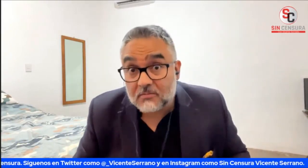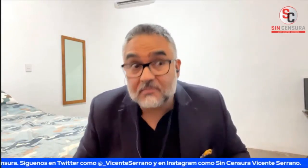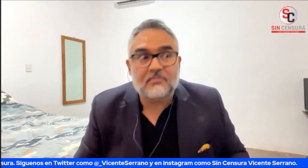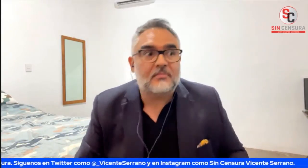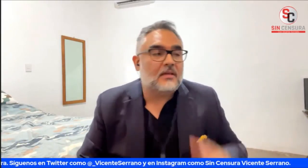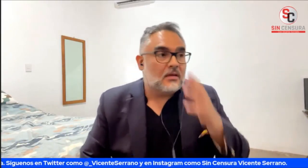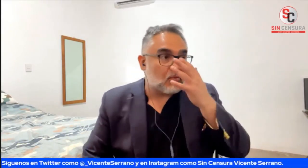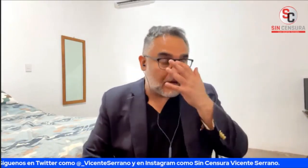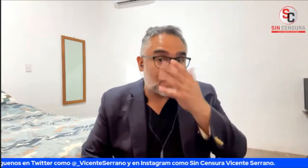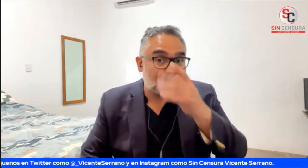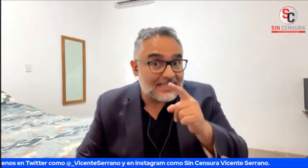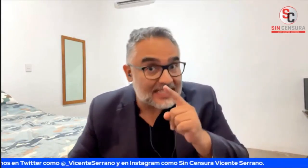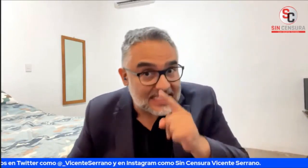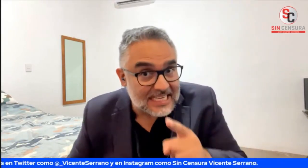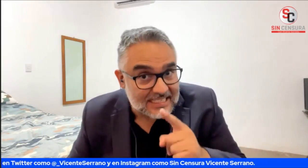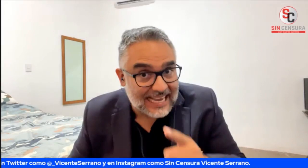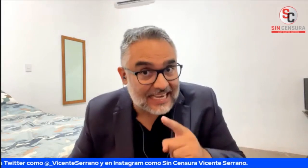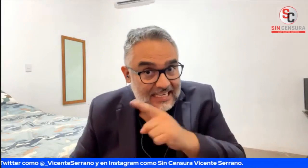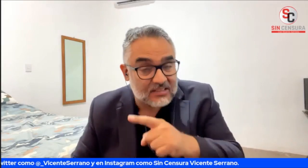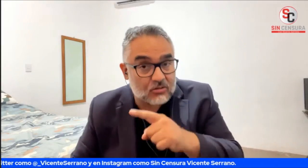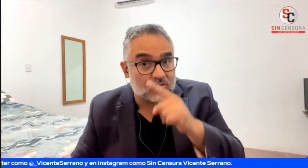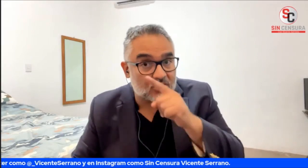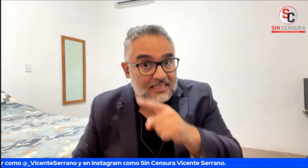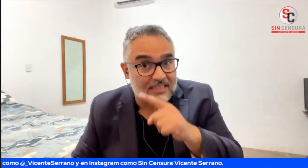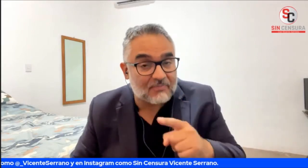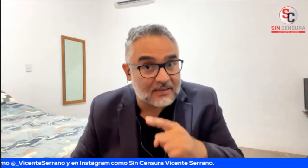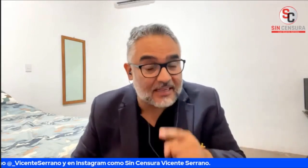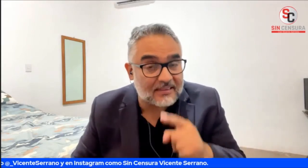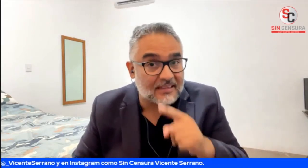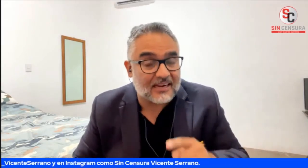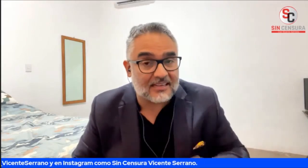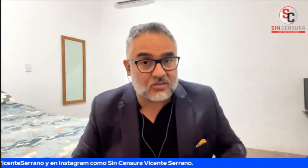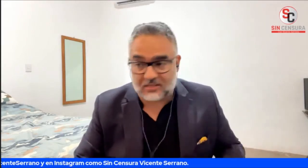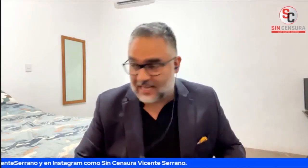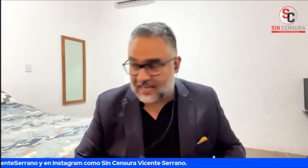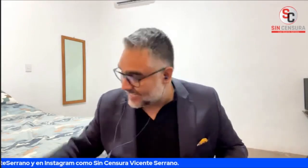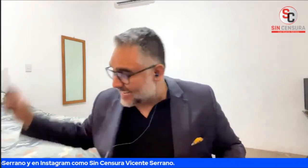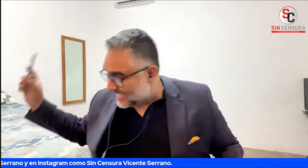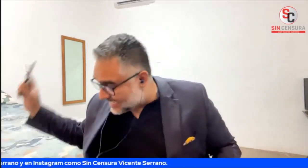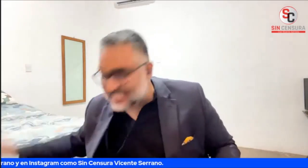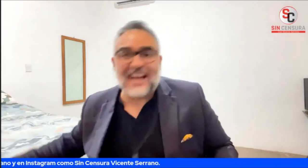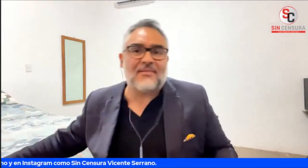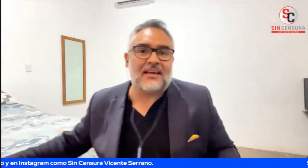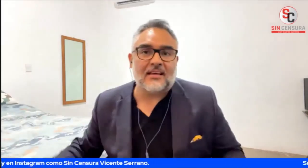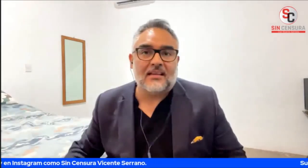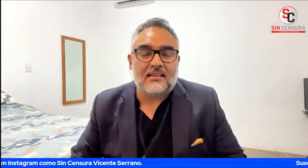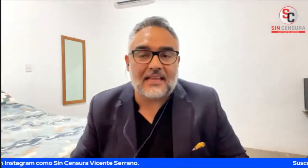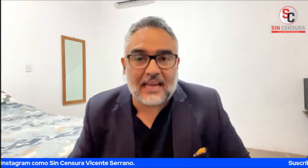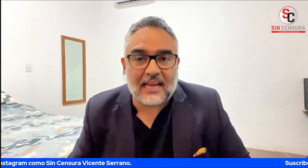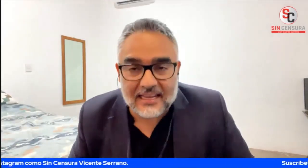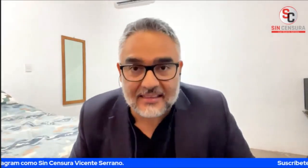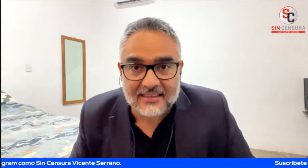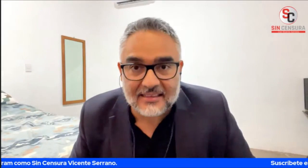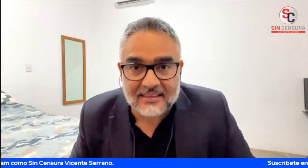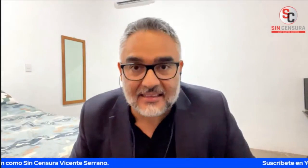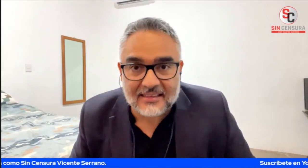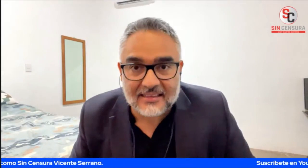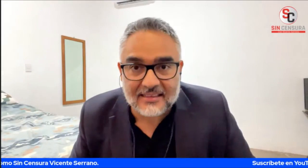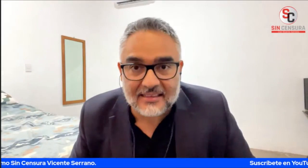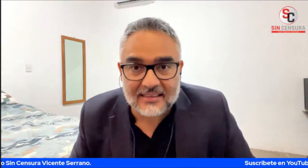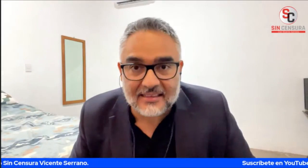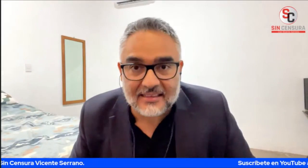esperanzador, porque el presidente sí está leyendo, sí está al pendiente de las redes sociales y sabe de que la gente está